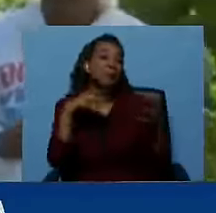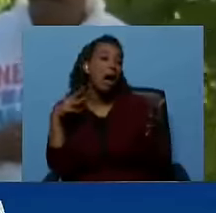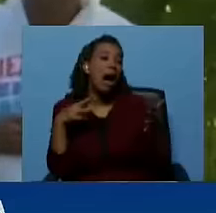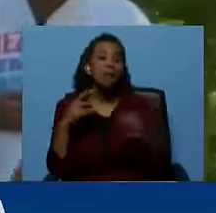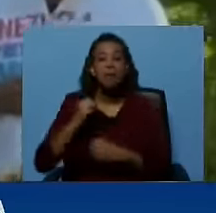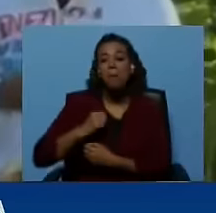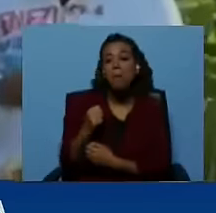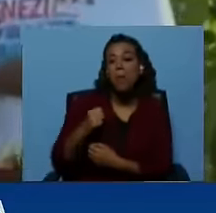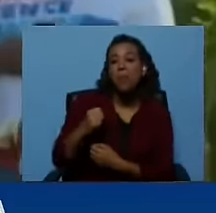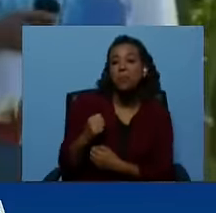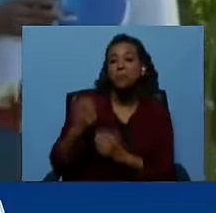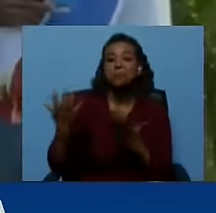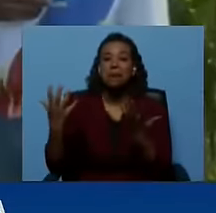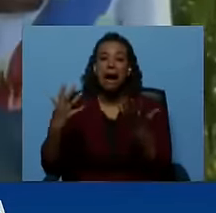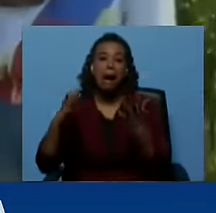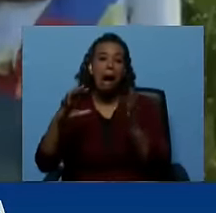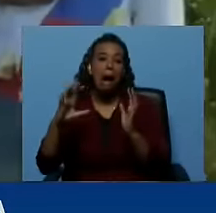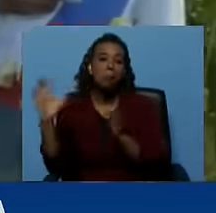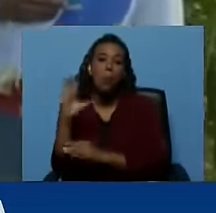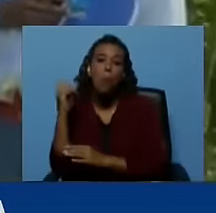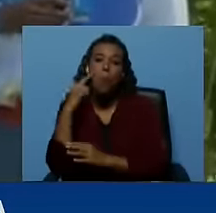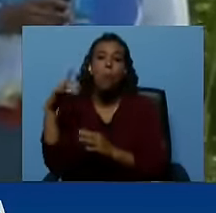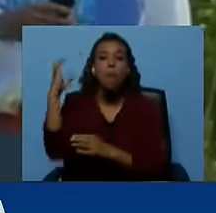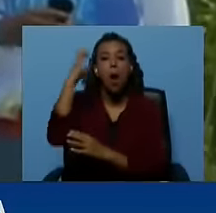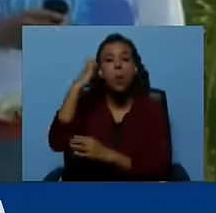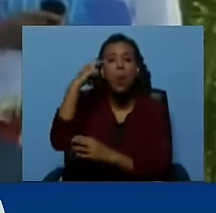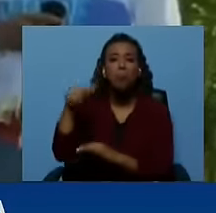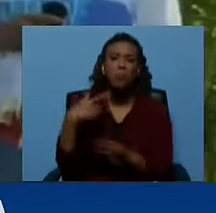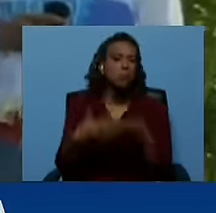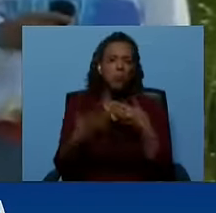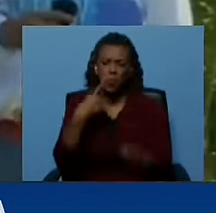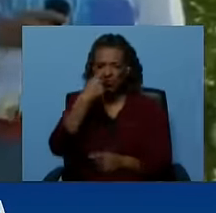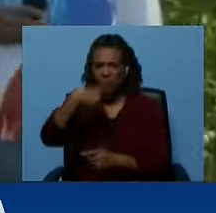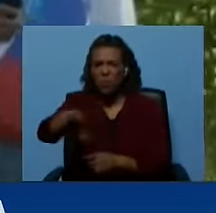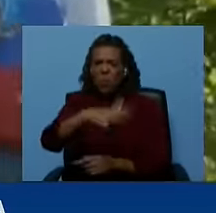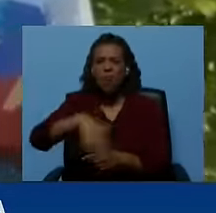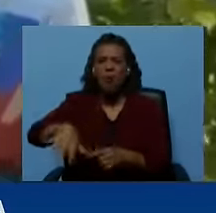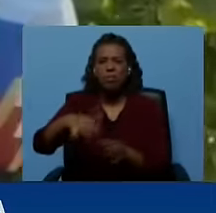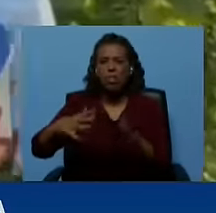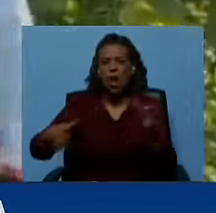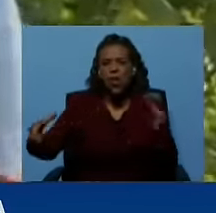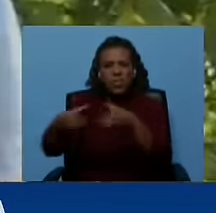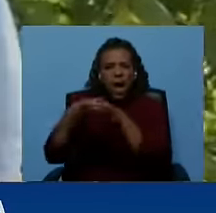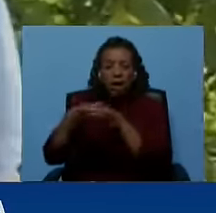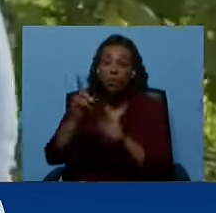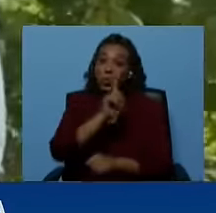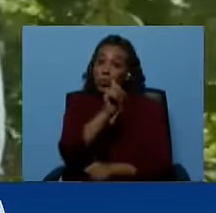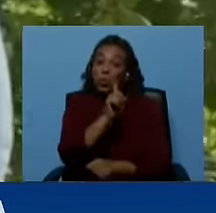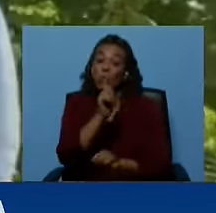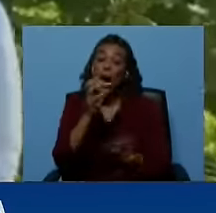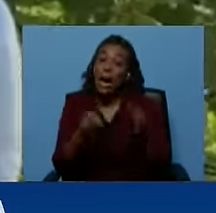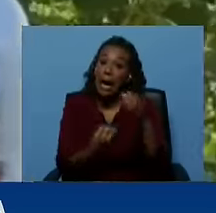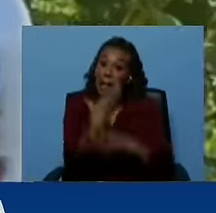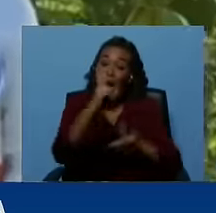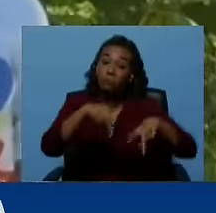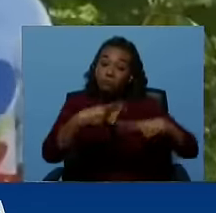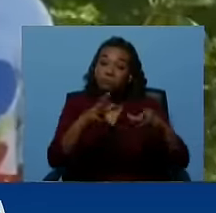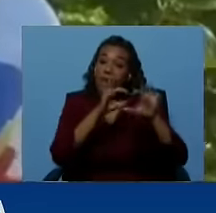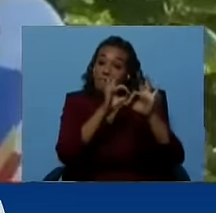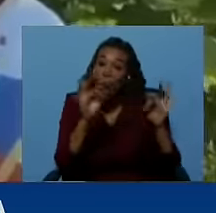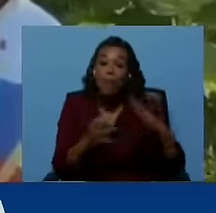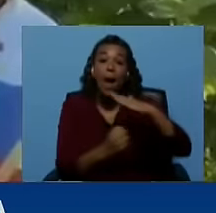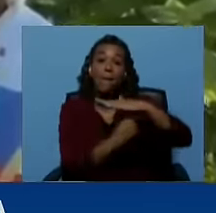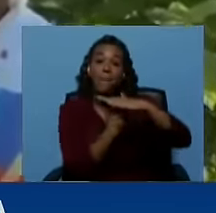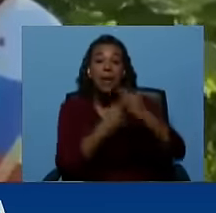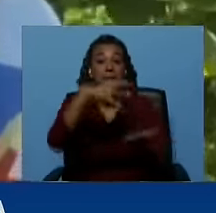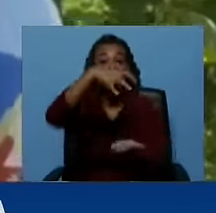Bogotá en Europa Eh entonces a ellos no les importa tenemos que construir otro estado tenemos que construir otra cosa y la base